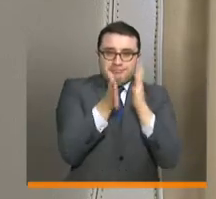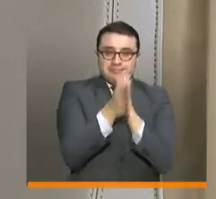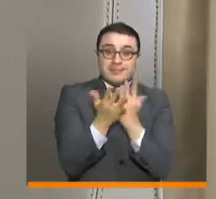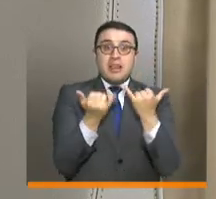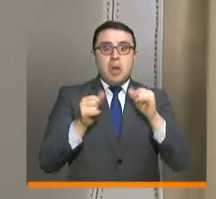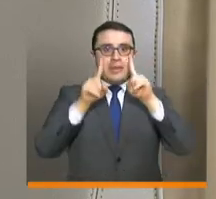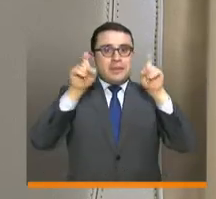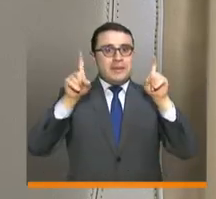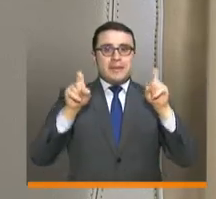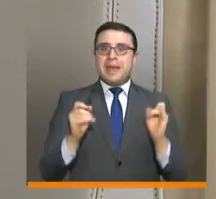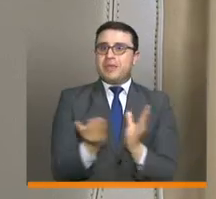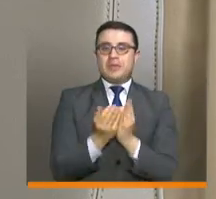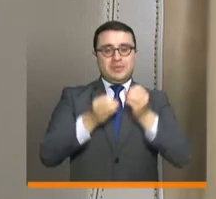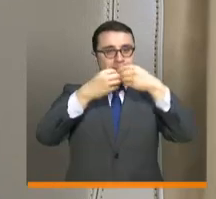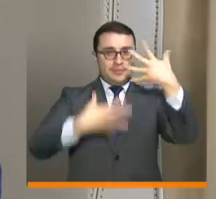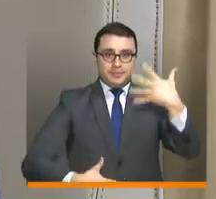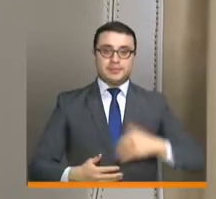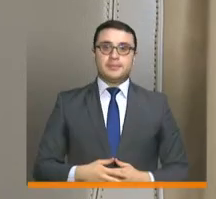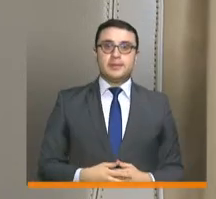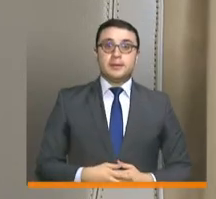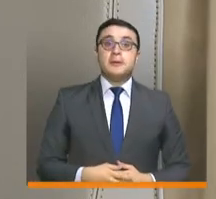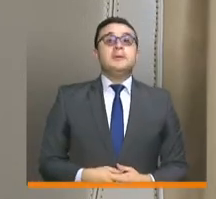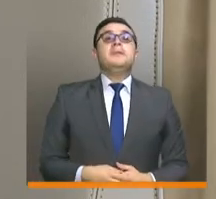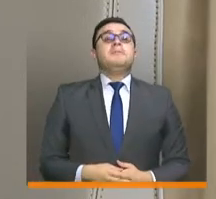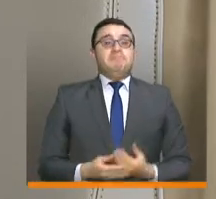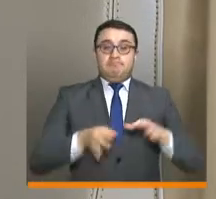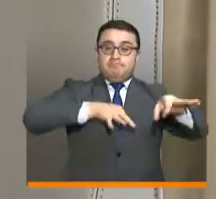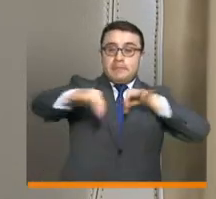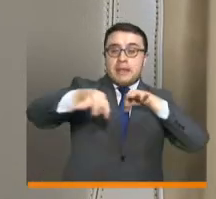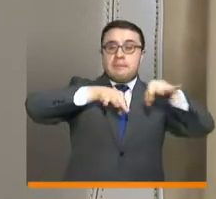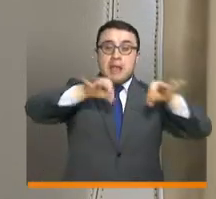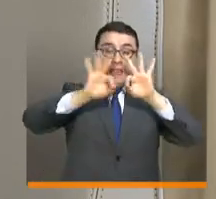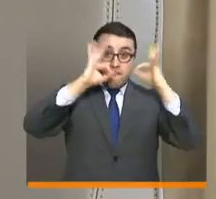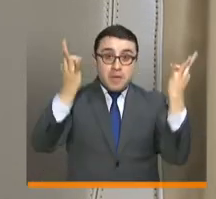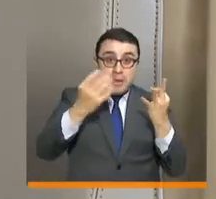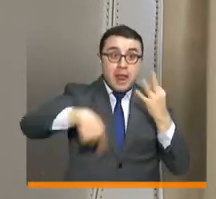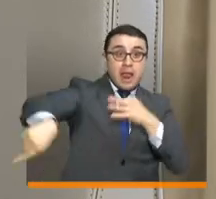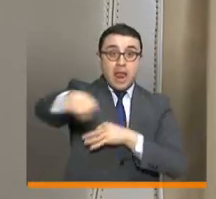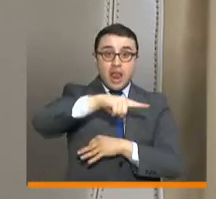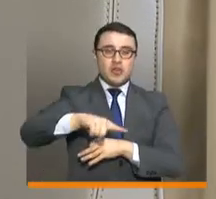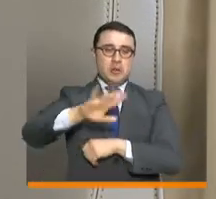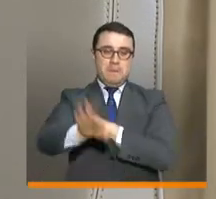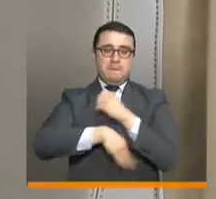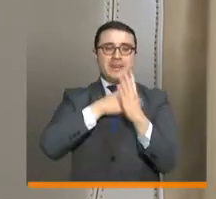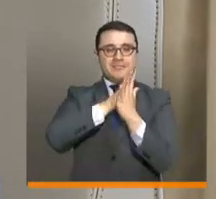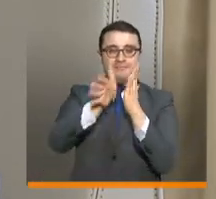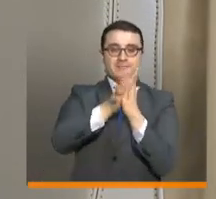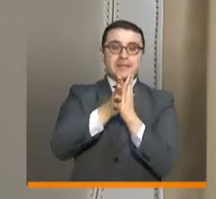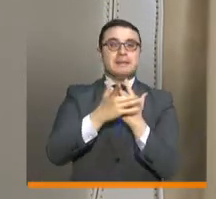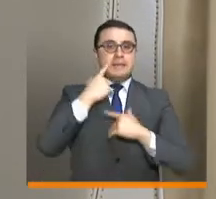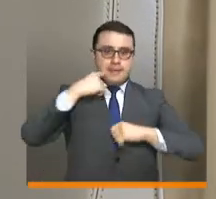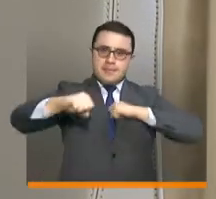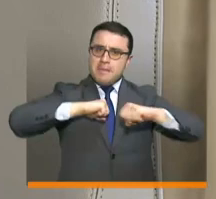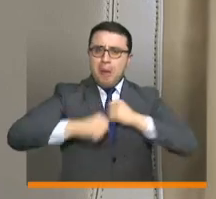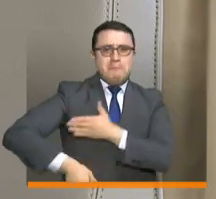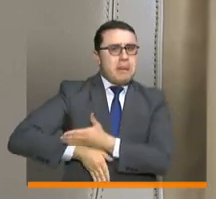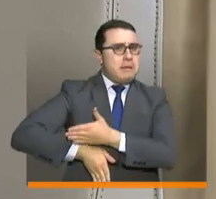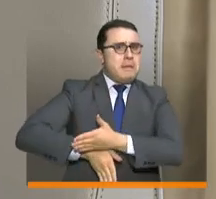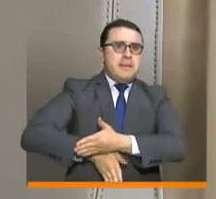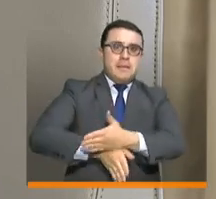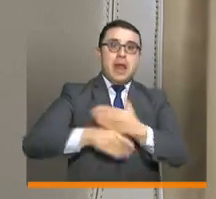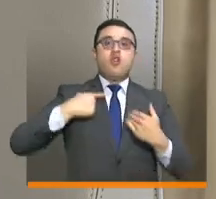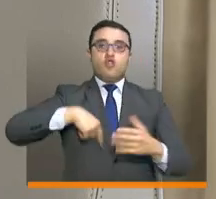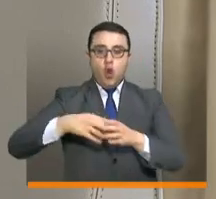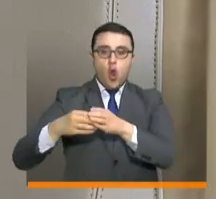los temas de agenda de educación, y explicarle a las familias que este trabajo que el ministro les expuso ha sido un trabajo continuo. Tenemos un